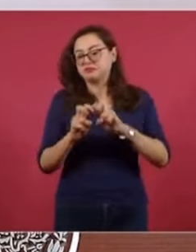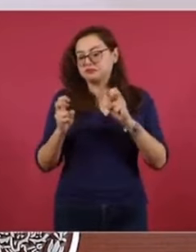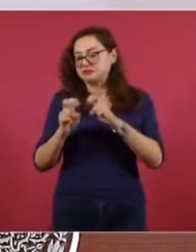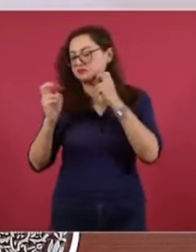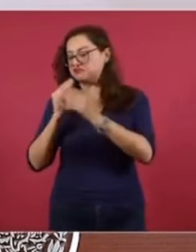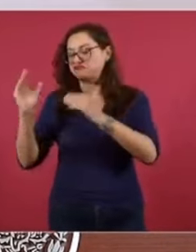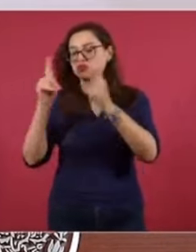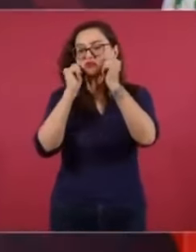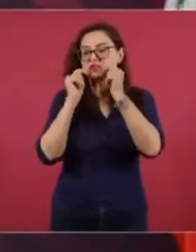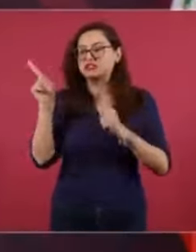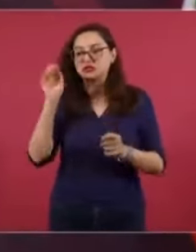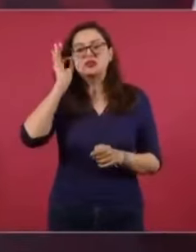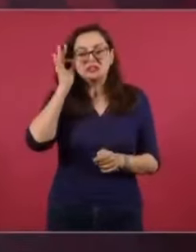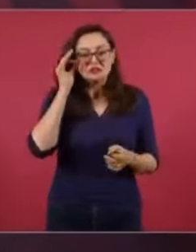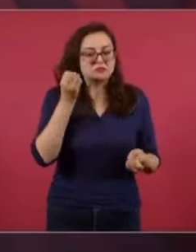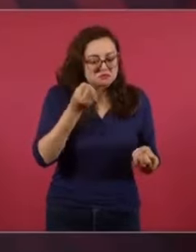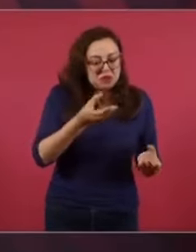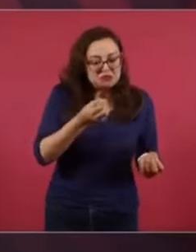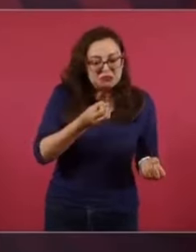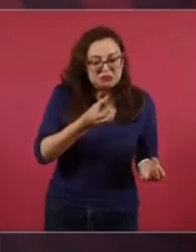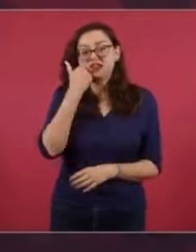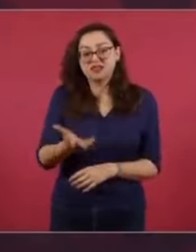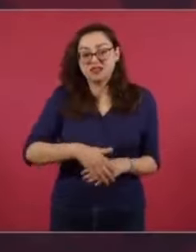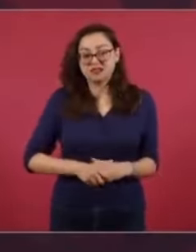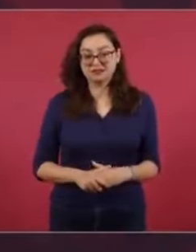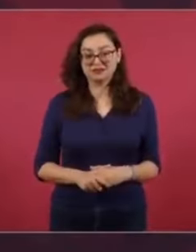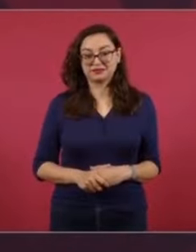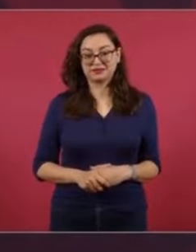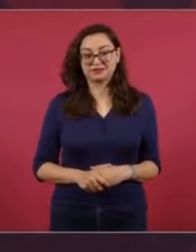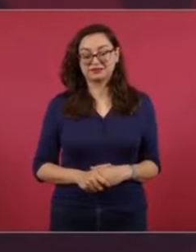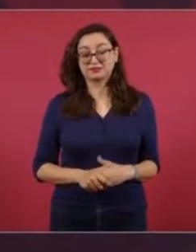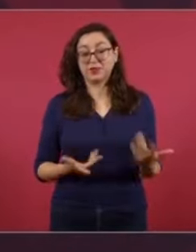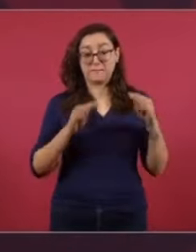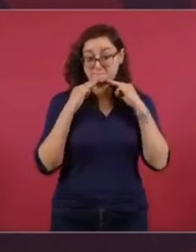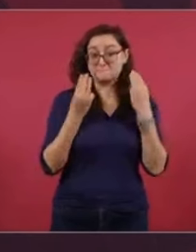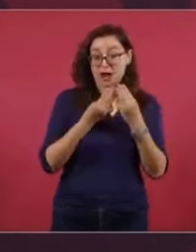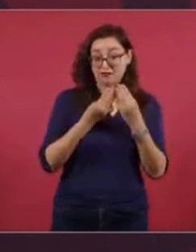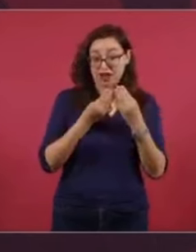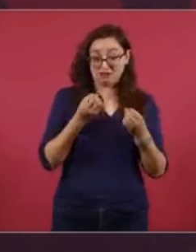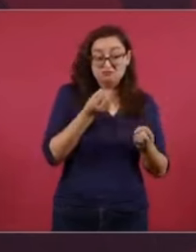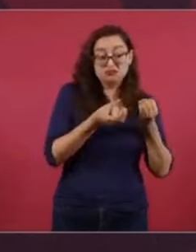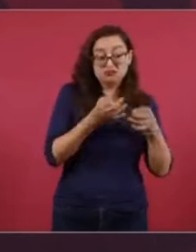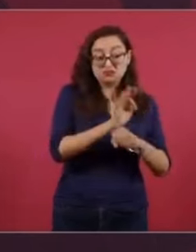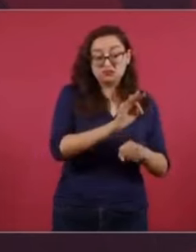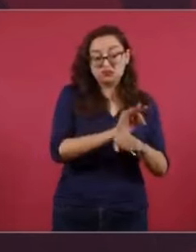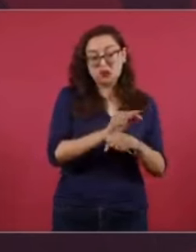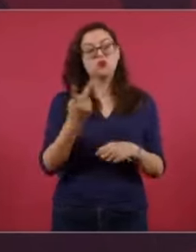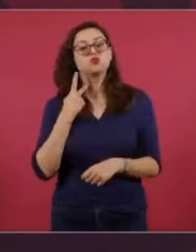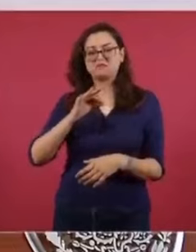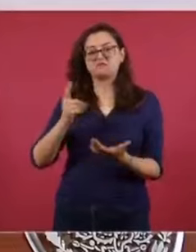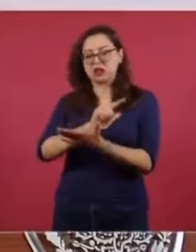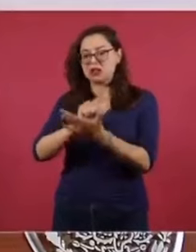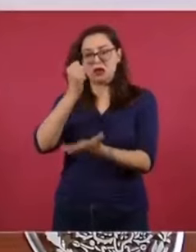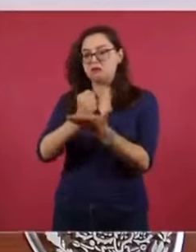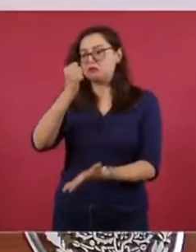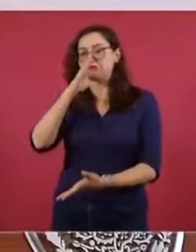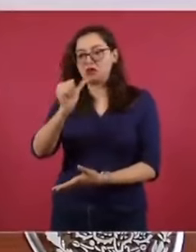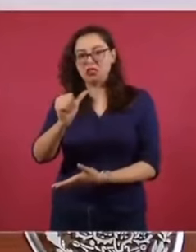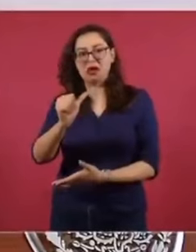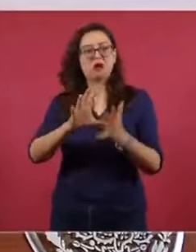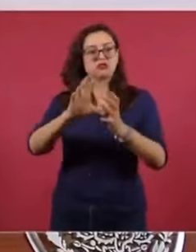magistrados o ministros, estén al servicio de una minoría, tanto de la delincuencia organizada como de la delincuencia de cuello blanco. Ya nos